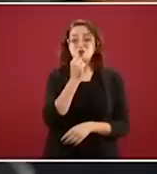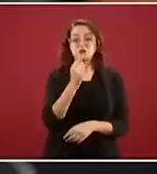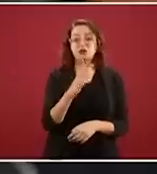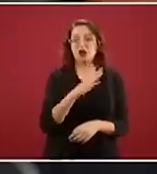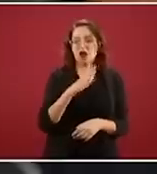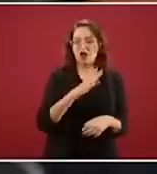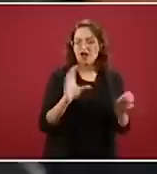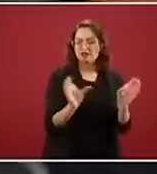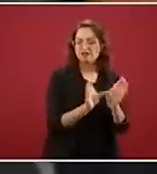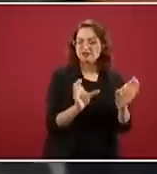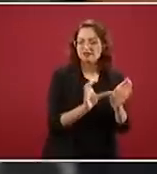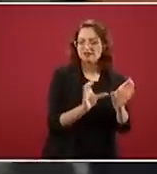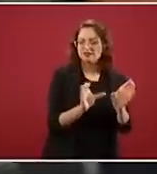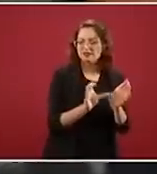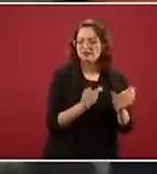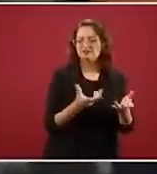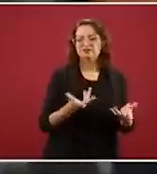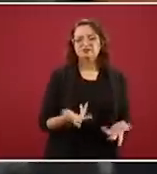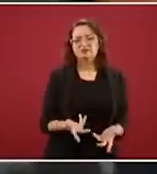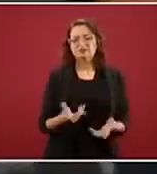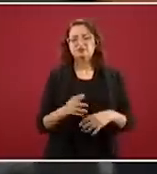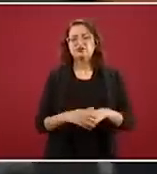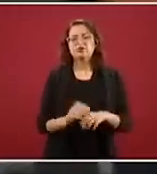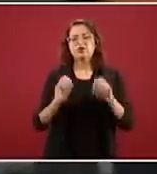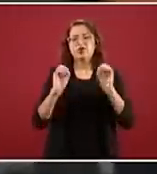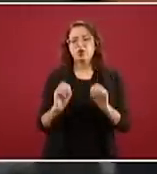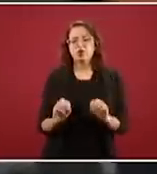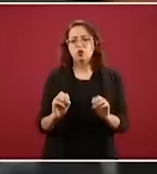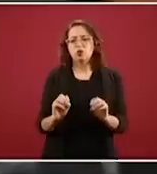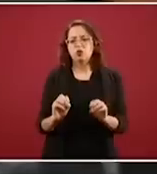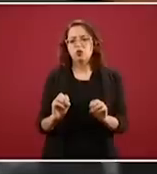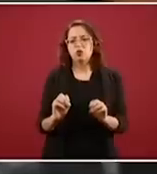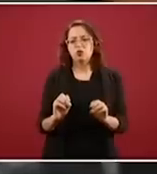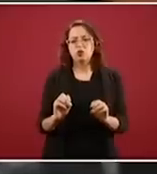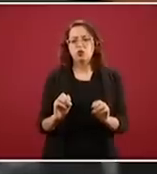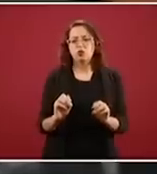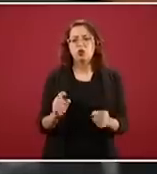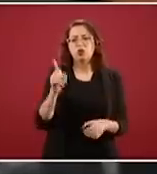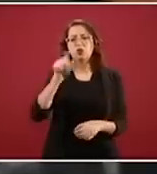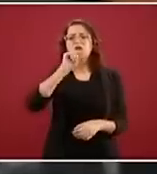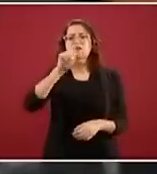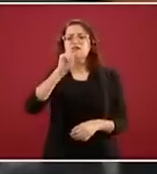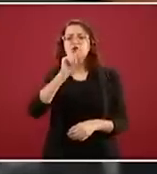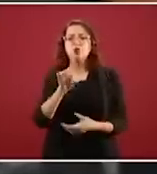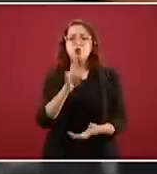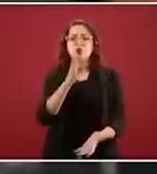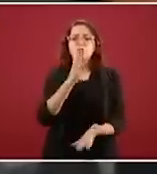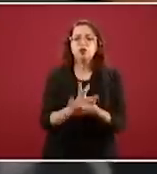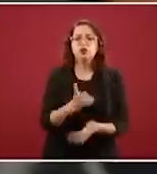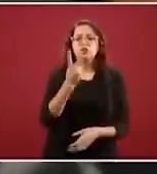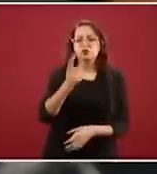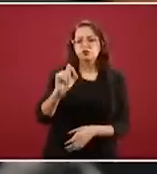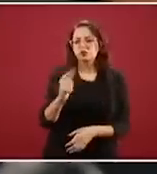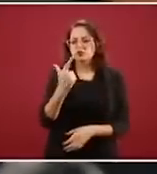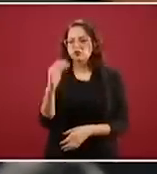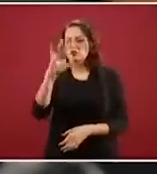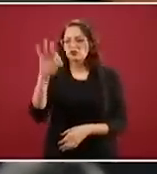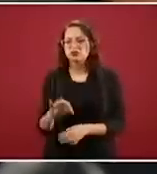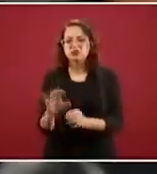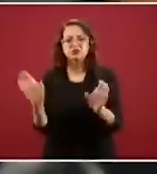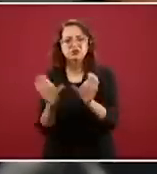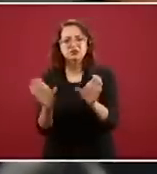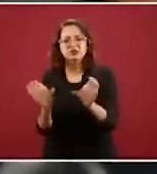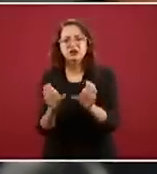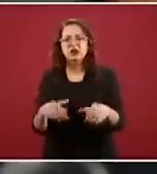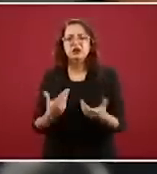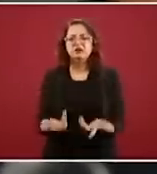están certificados, o en el caso de Jalisco, solo el 2.7. En este